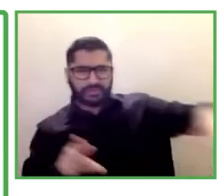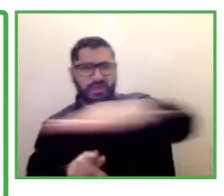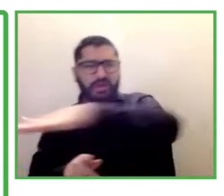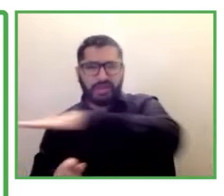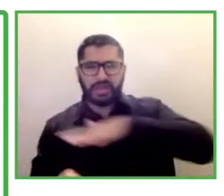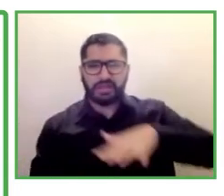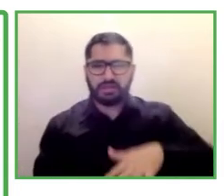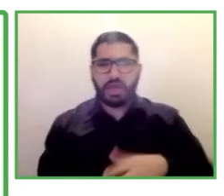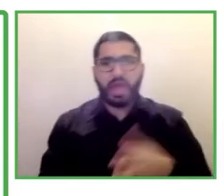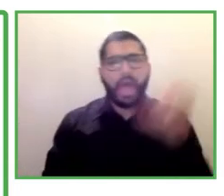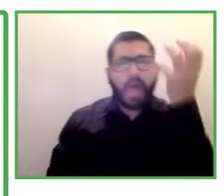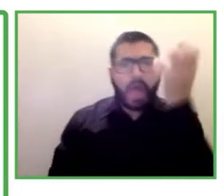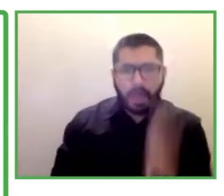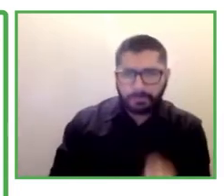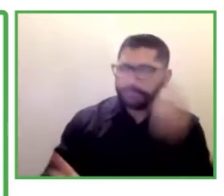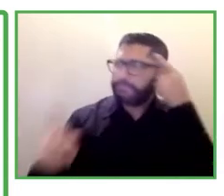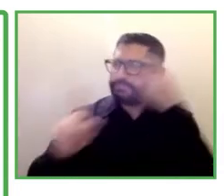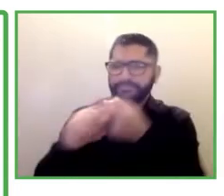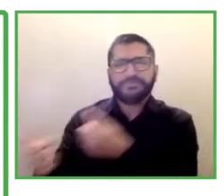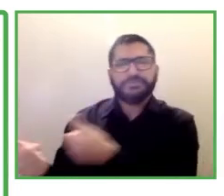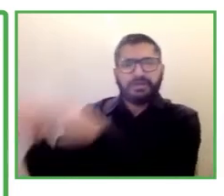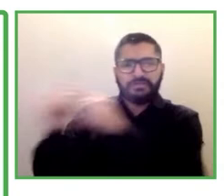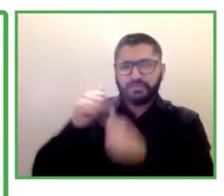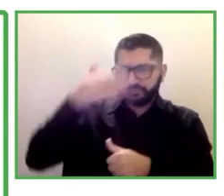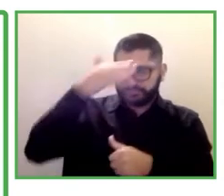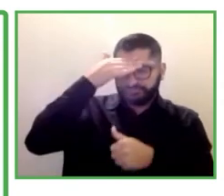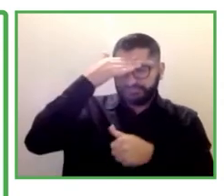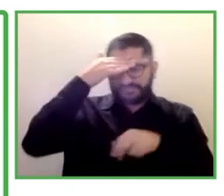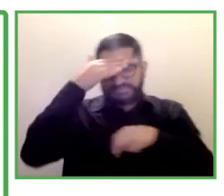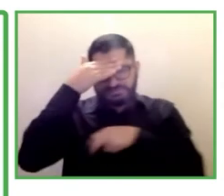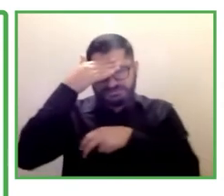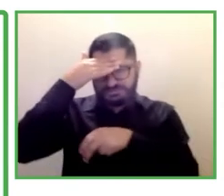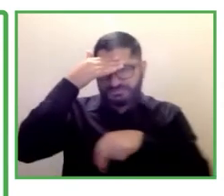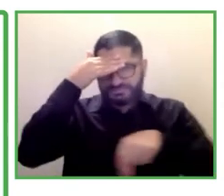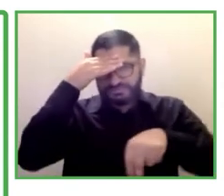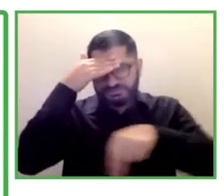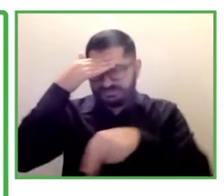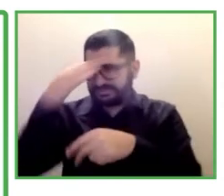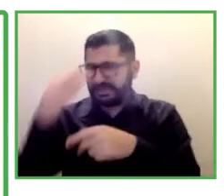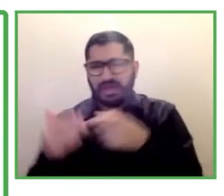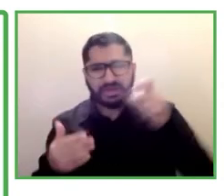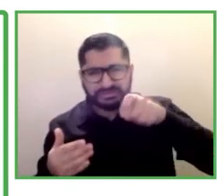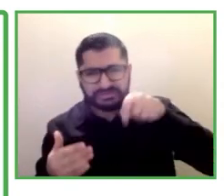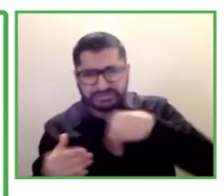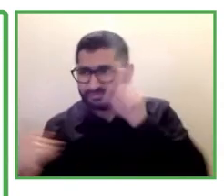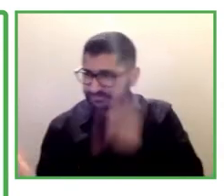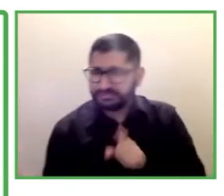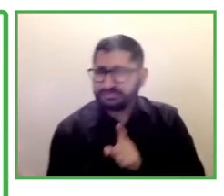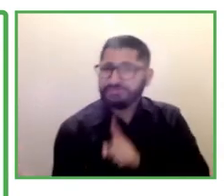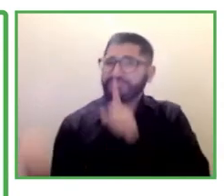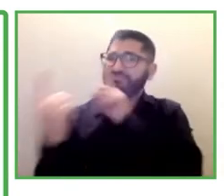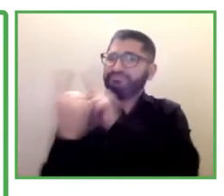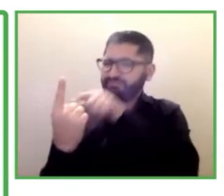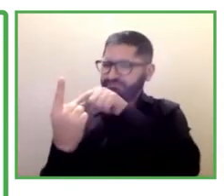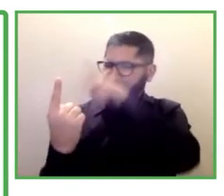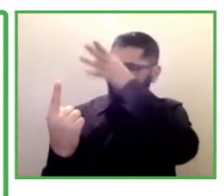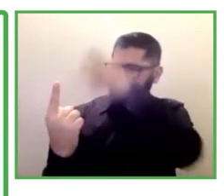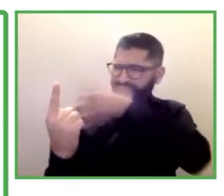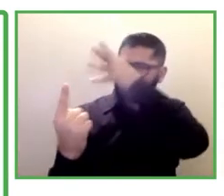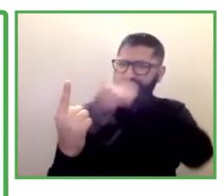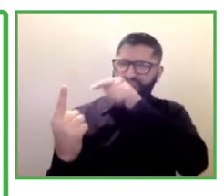está online y cuando los ve en persona muy pocas veces. Así que, honestamente, no podría decir que ahora son